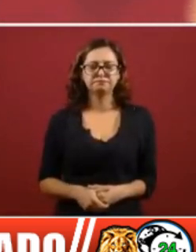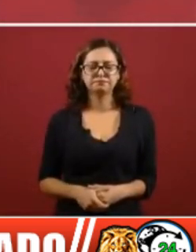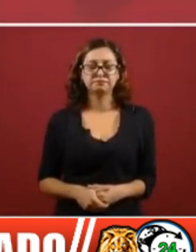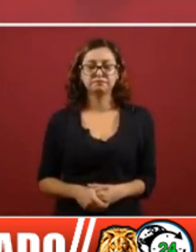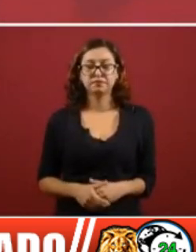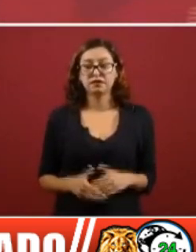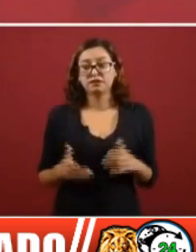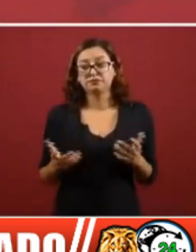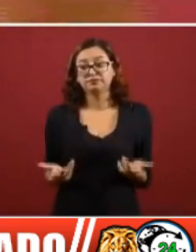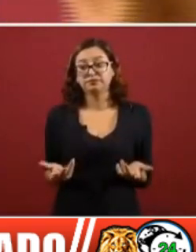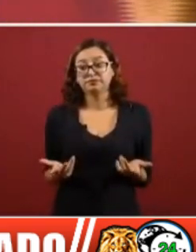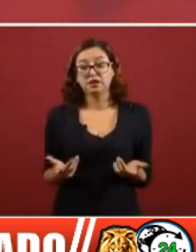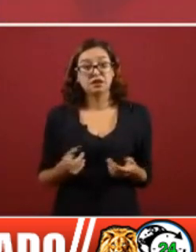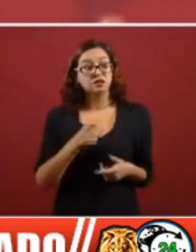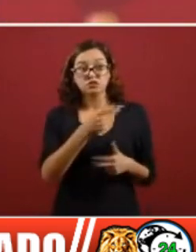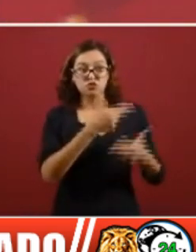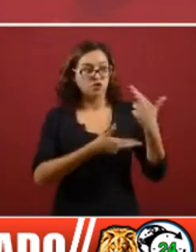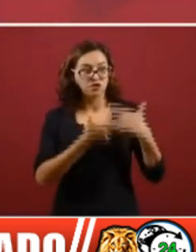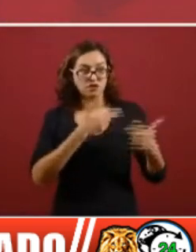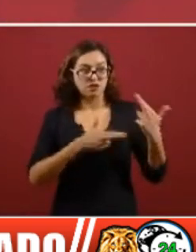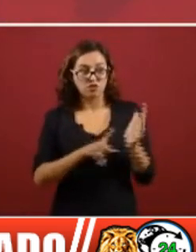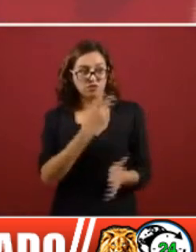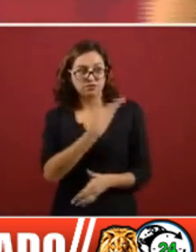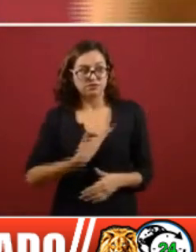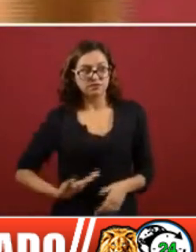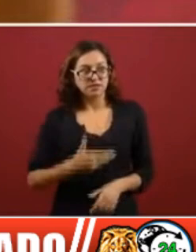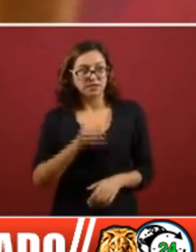Y si no regresan, pues mejor, ¿no?